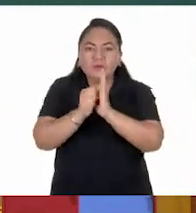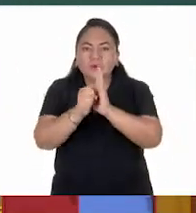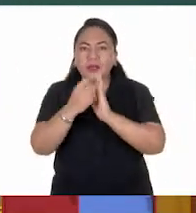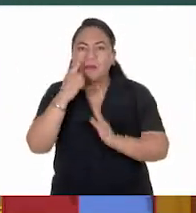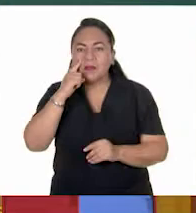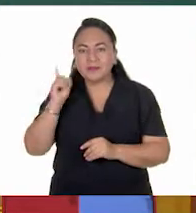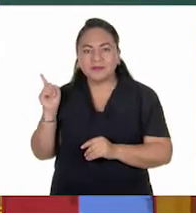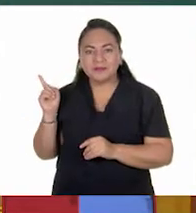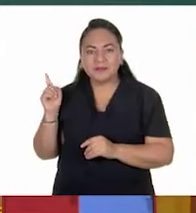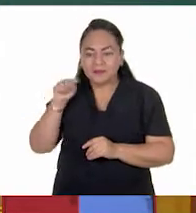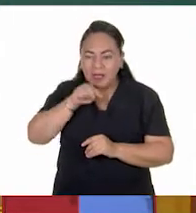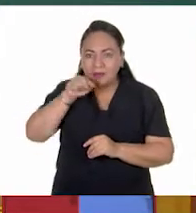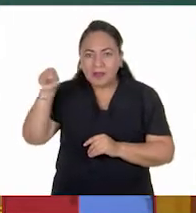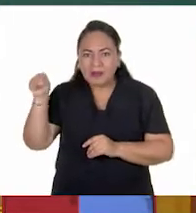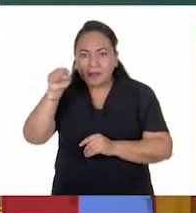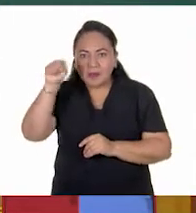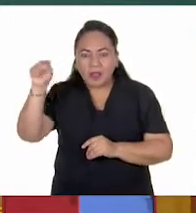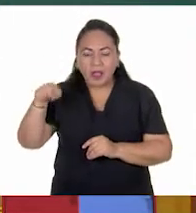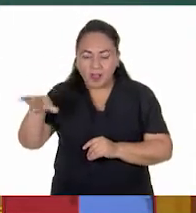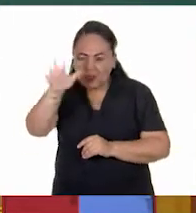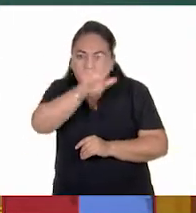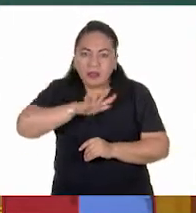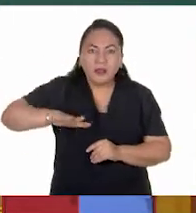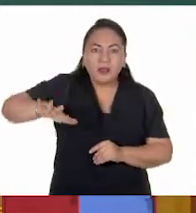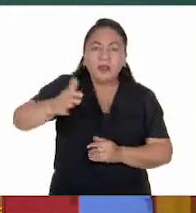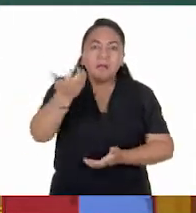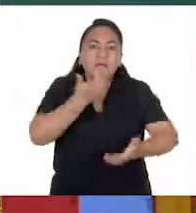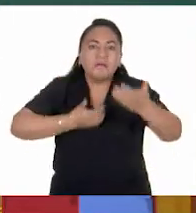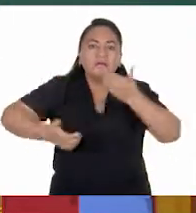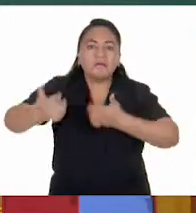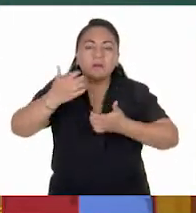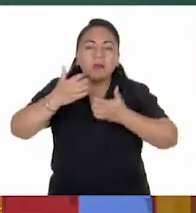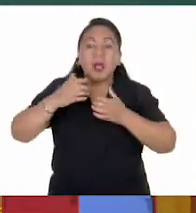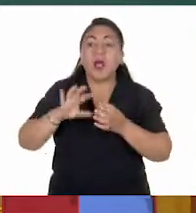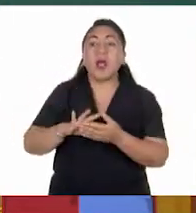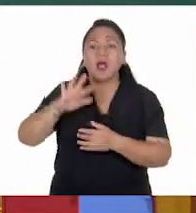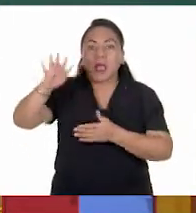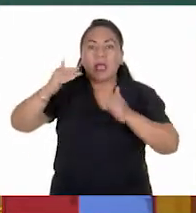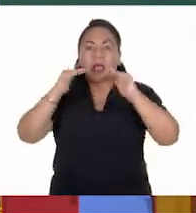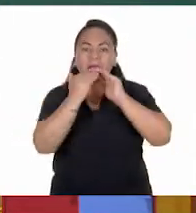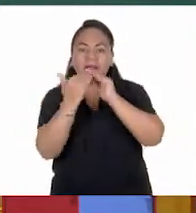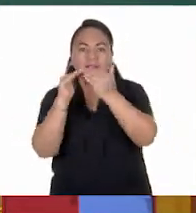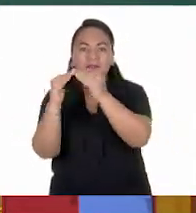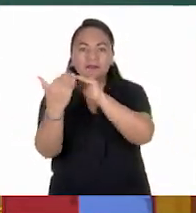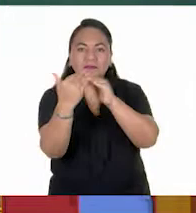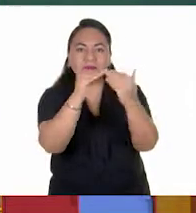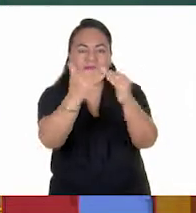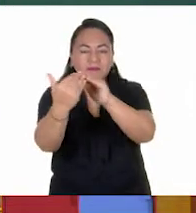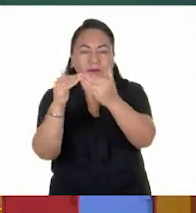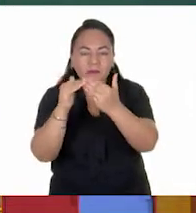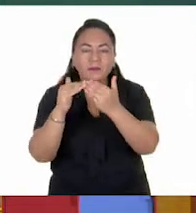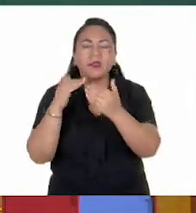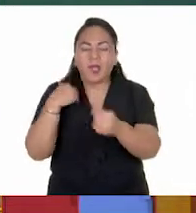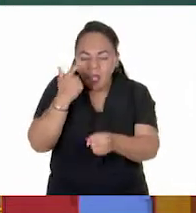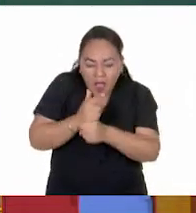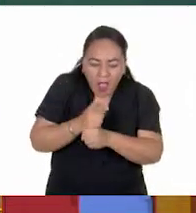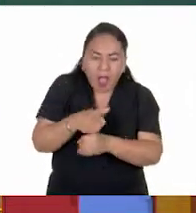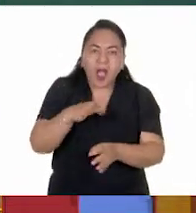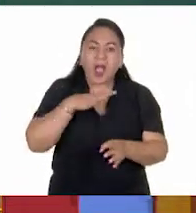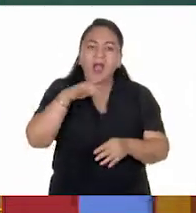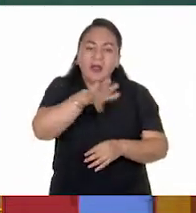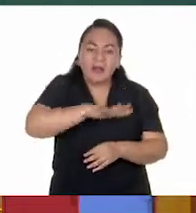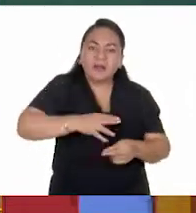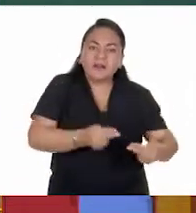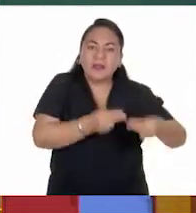están aquí, de que tal vez esta es una zona comercial, por ejemplo, y acá están las casas. Y todo eso lo supe porque aquí están los símbolos de